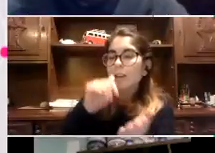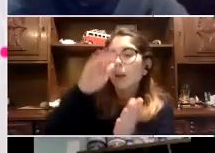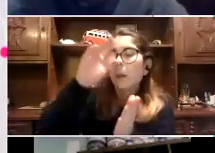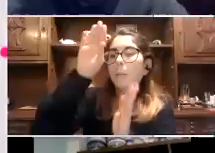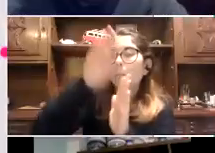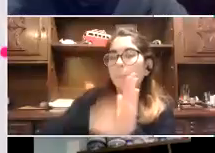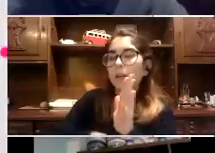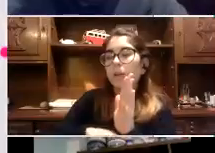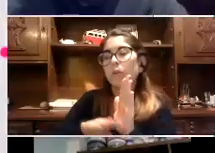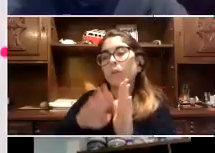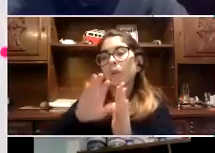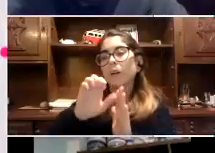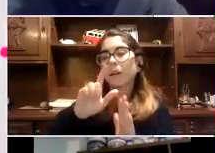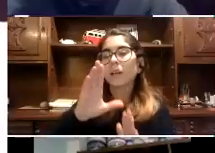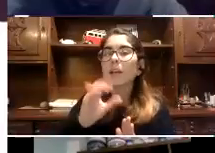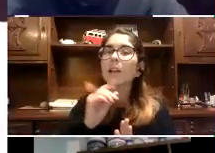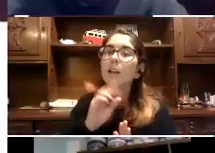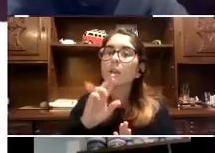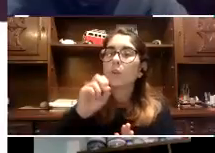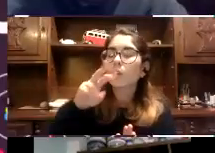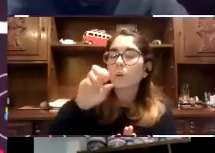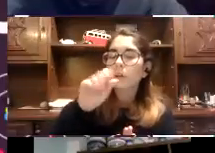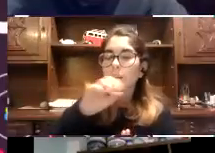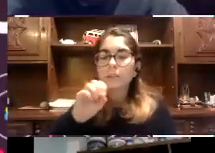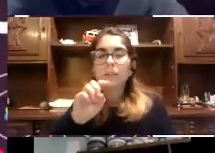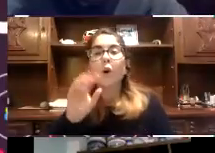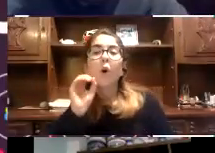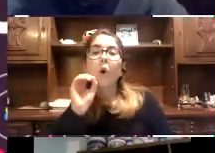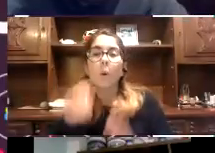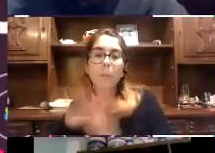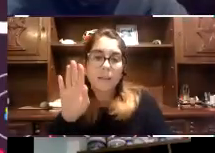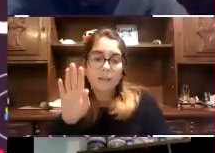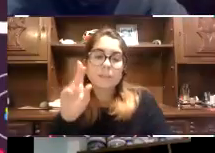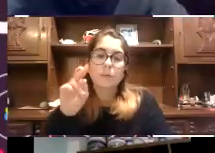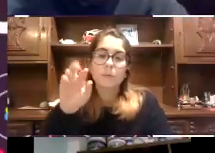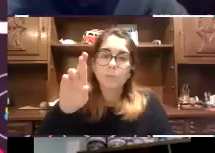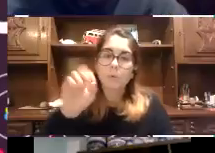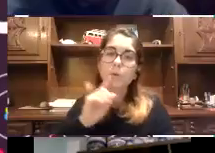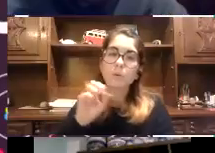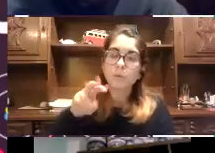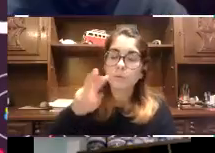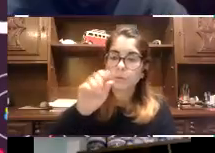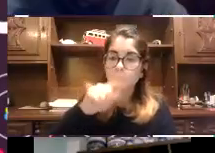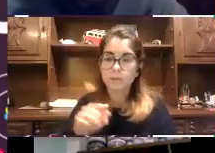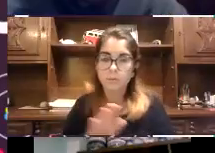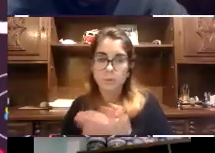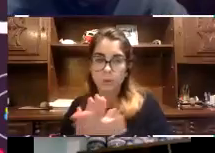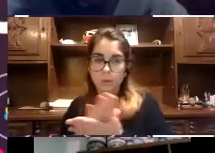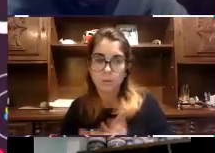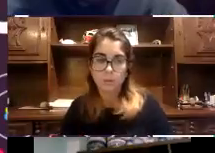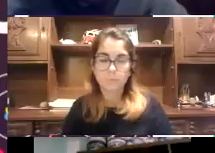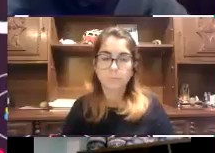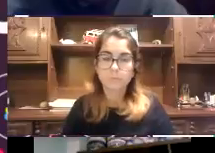Vamos a ver otra analogía que puede ser también, digamos, gráfica respecto del tamaño de los átomos, para